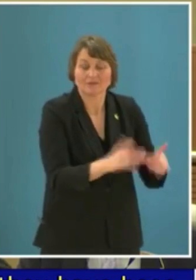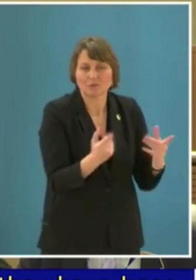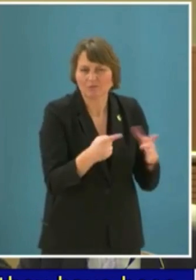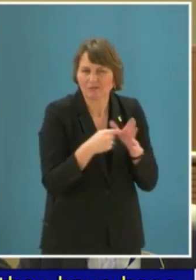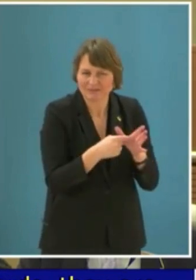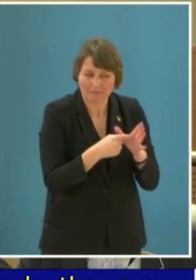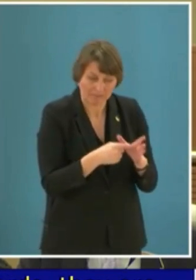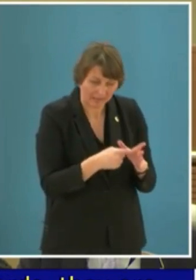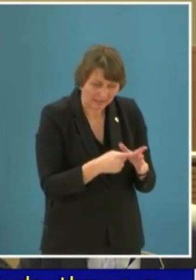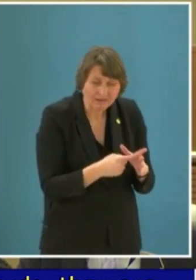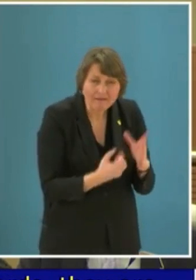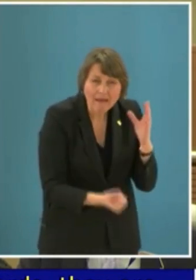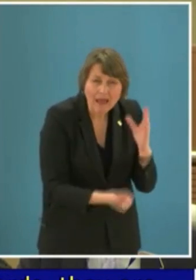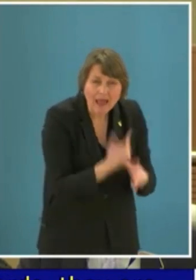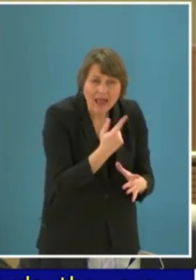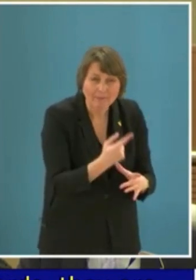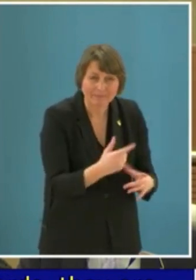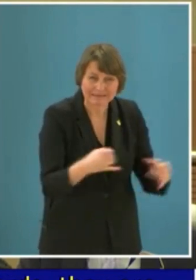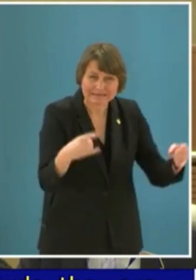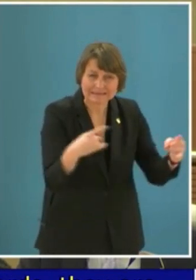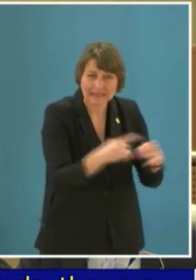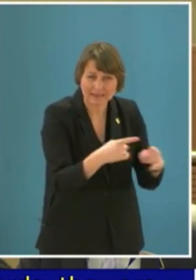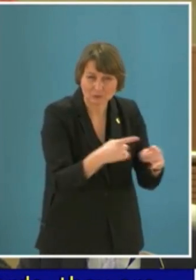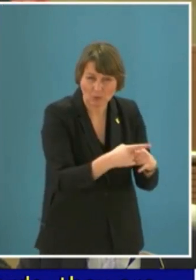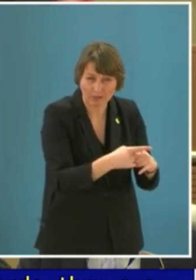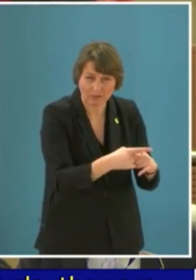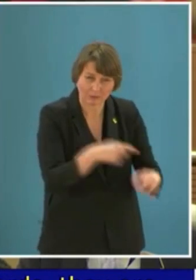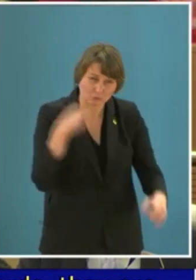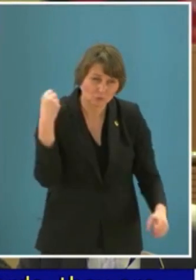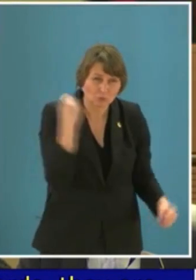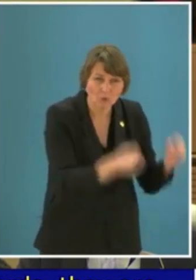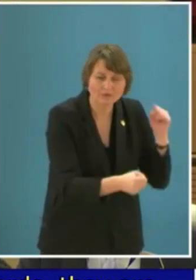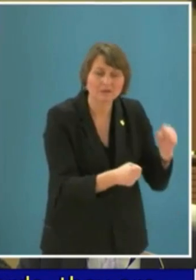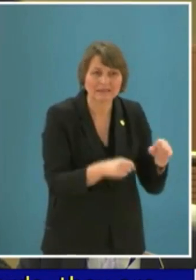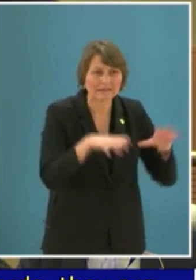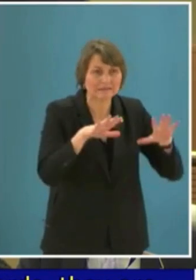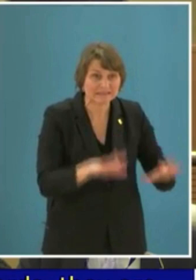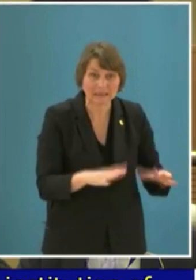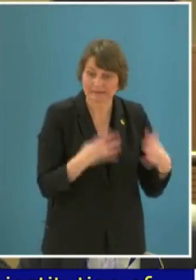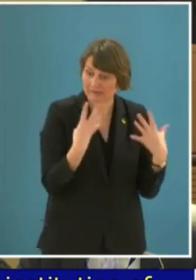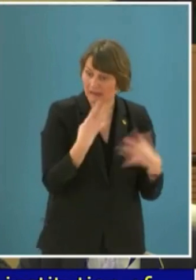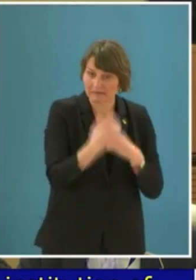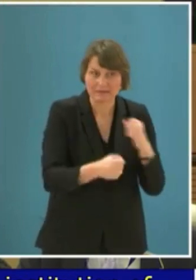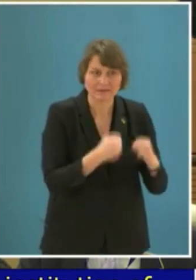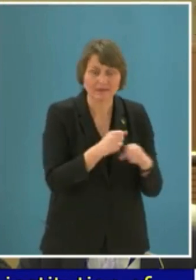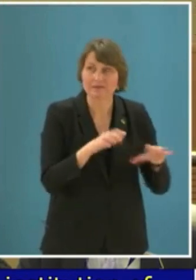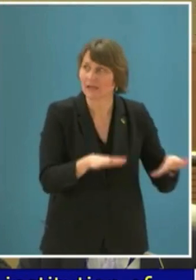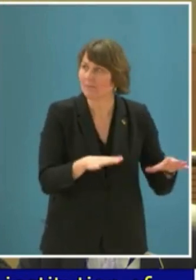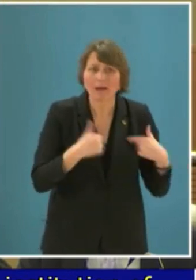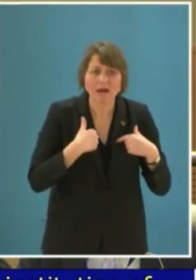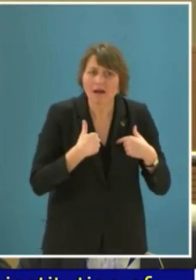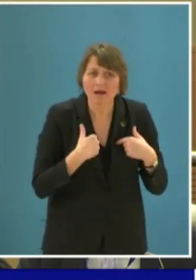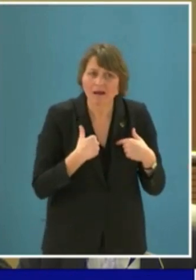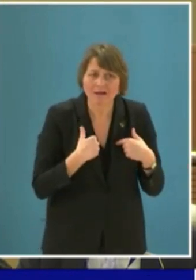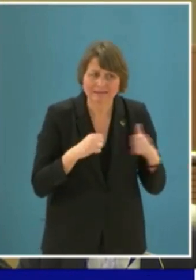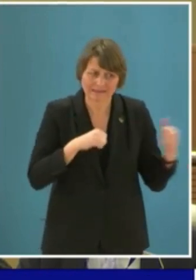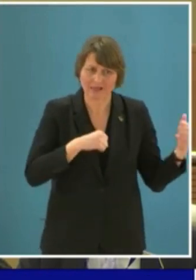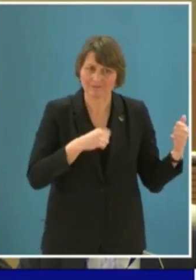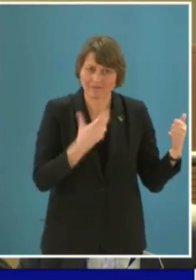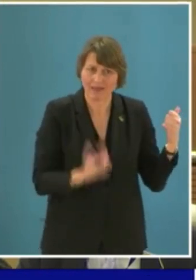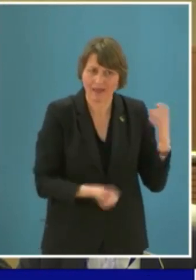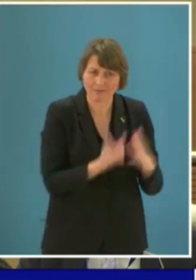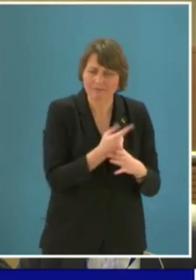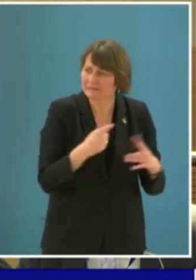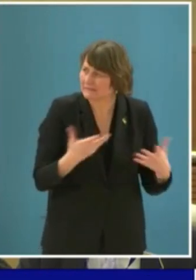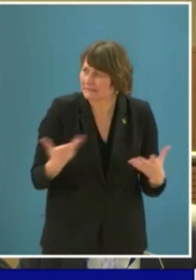en prisión preventiva por un delito que no cometieron. En reclusión carecen de la atención médica y psicológica necesaria y siguen en espera de que